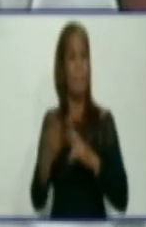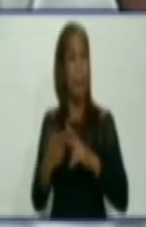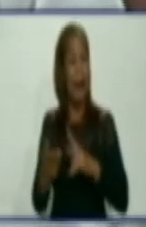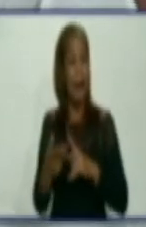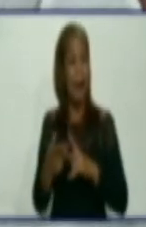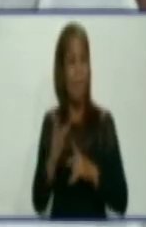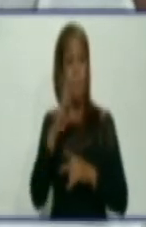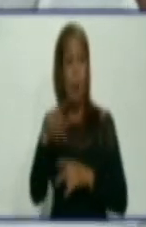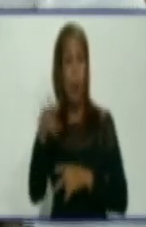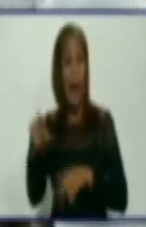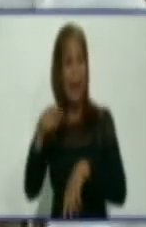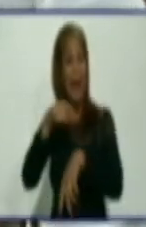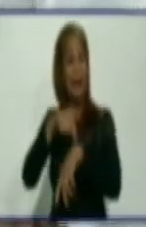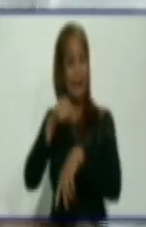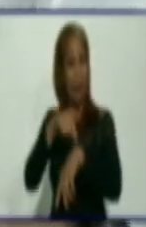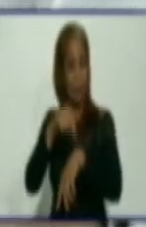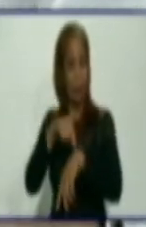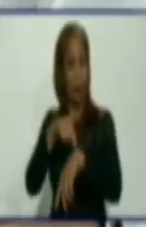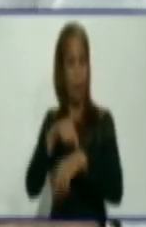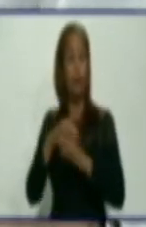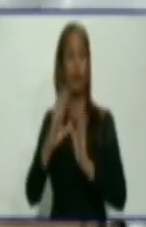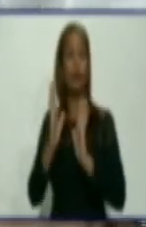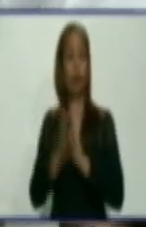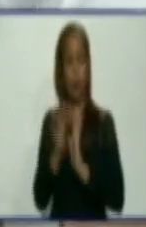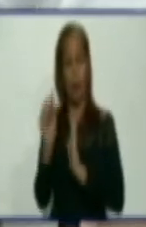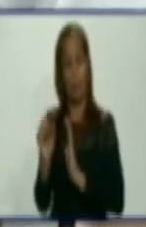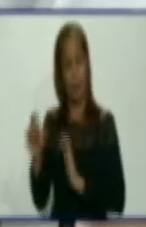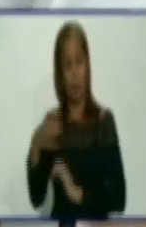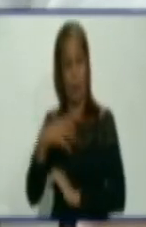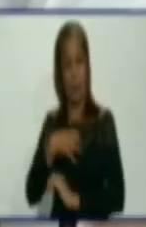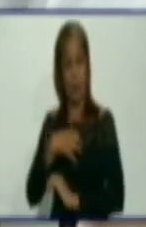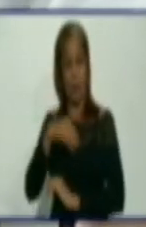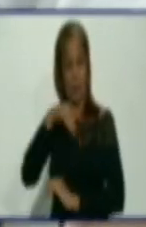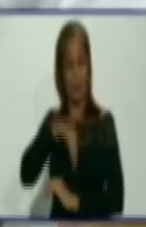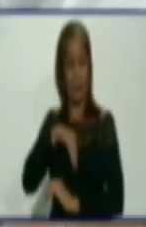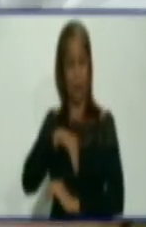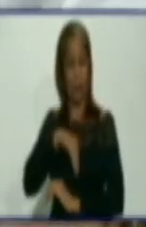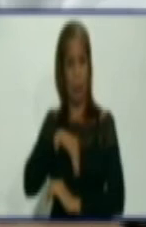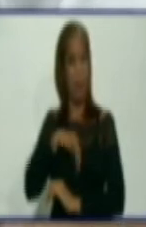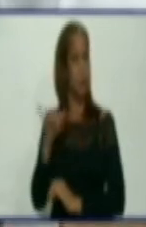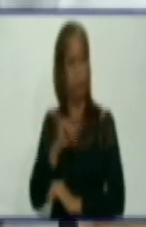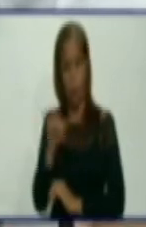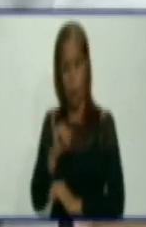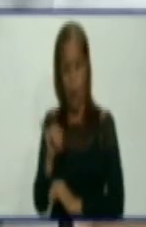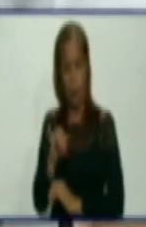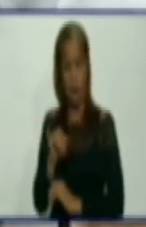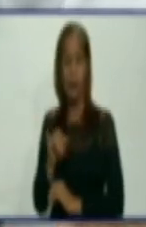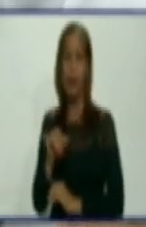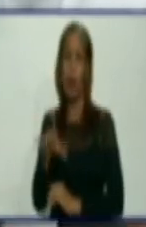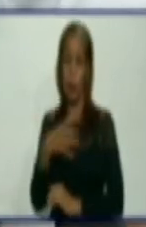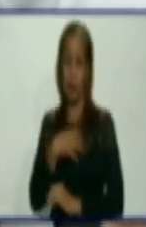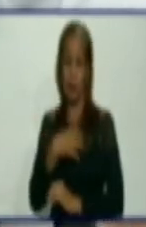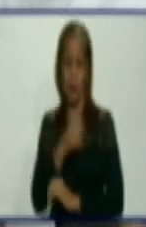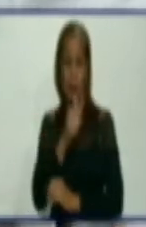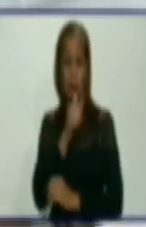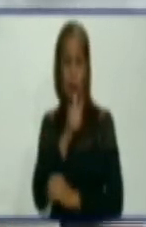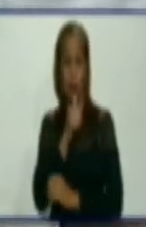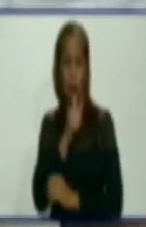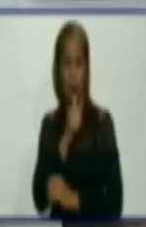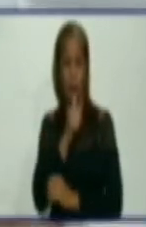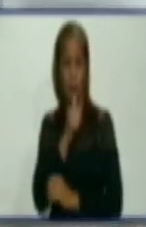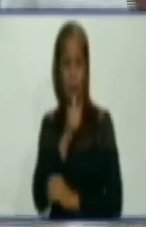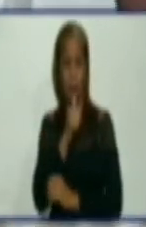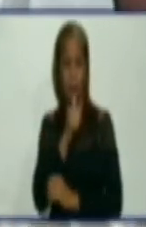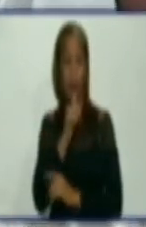las personas que tienen síntomas sugestivos de la enfermedad e incluso los sospechosos. Es decir, esas personas que además de tener síntomas, también